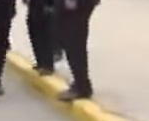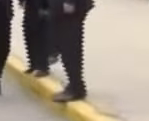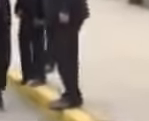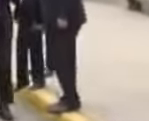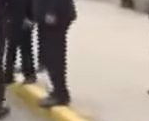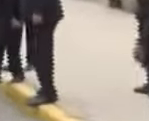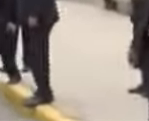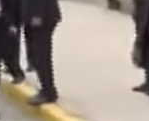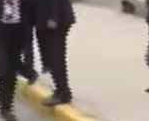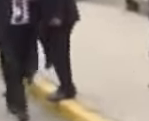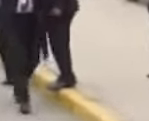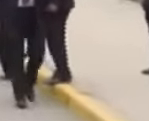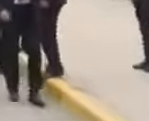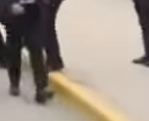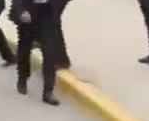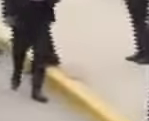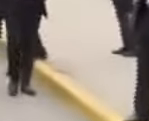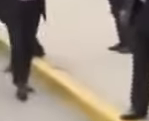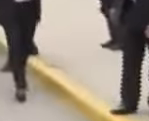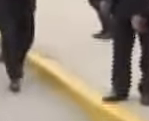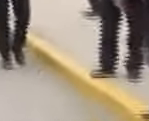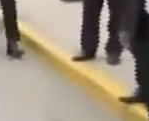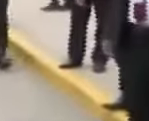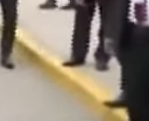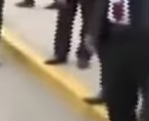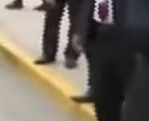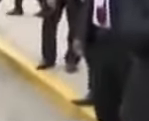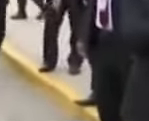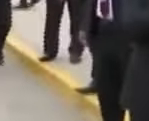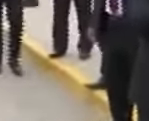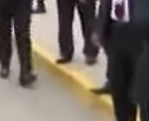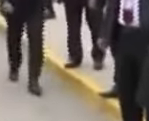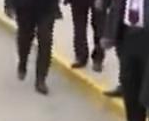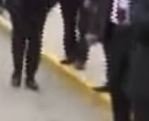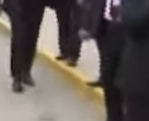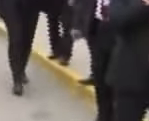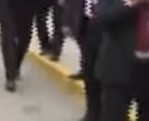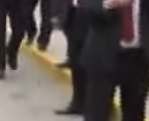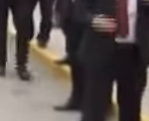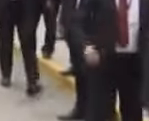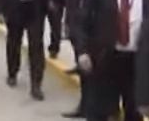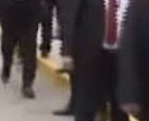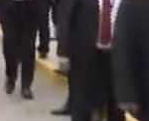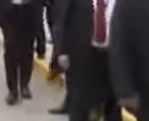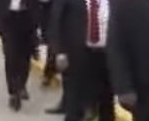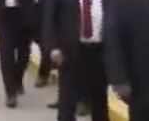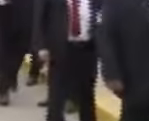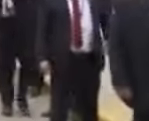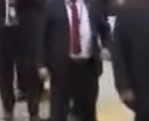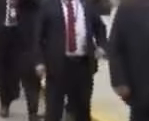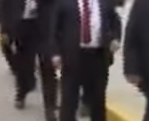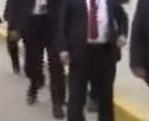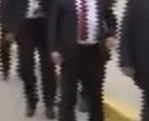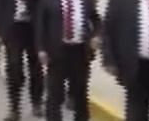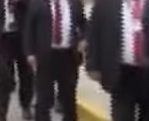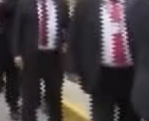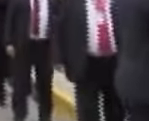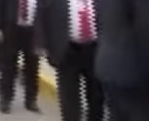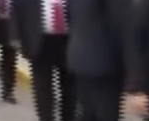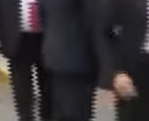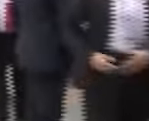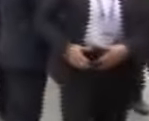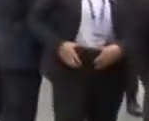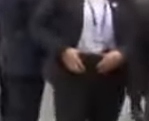acceso, pero vemos también un fuerte cordón policial. Le vamos a dar la alternativa a Romy Guamaní, que se encuentra también en una